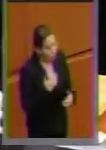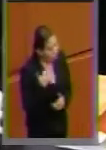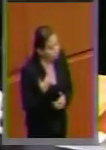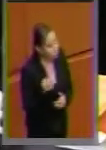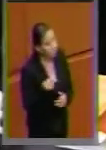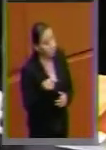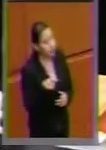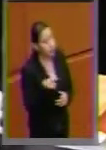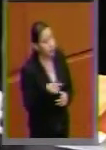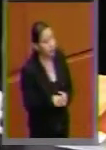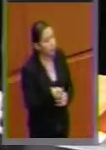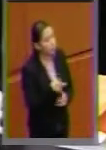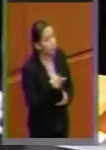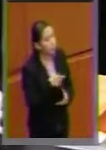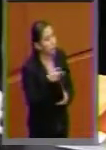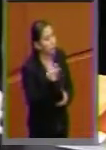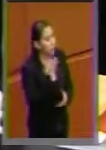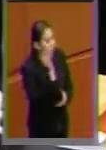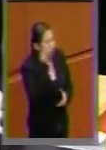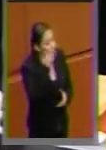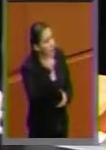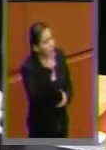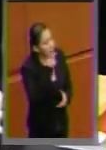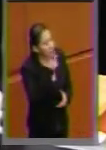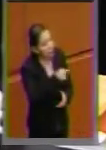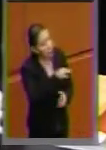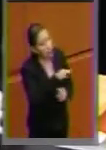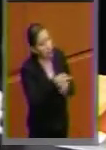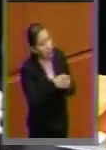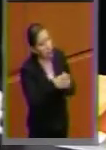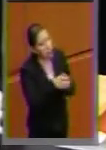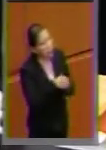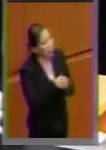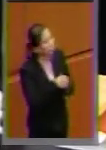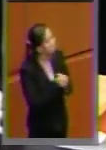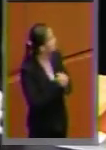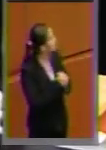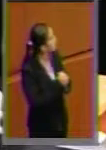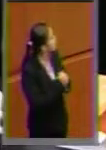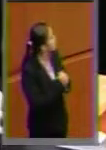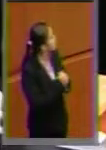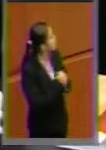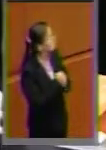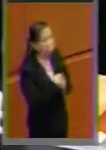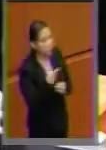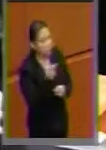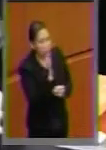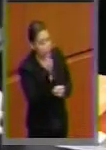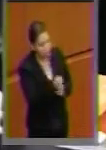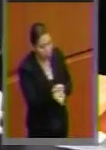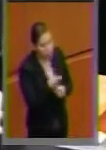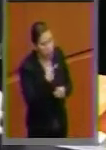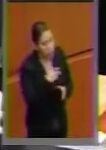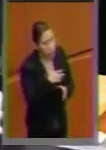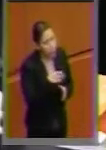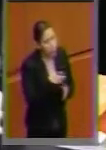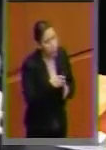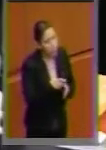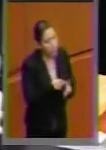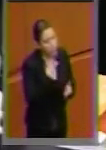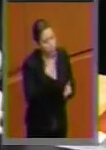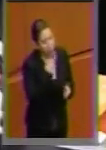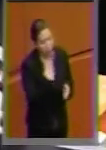tampoco se trate yo celebro tuve los allá esa transparencia en los basurales pero insisto los mismos están